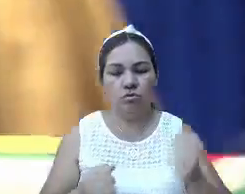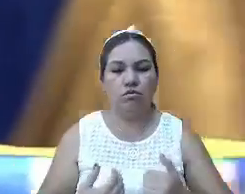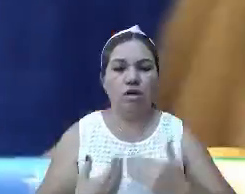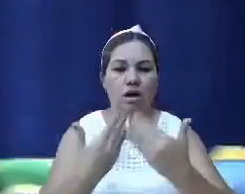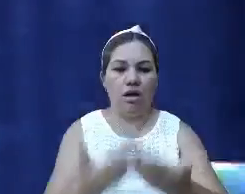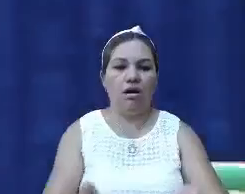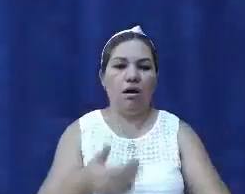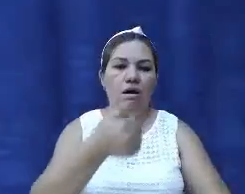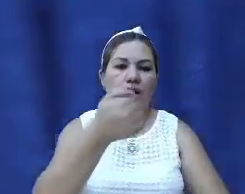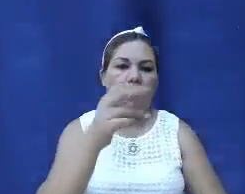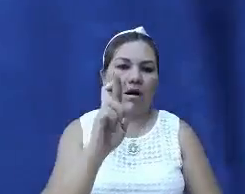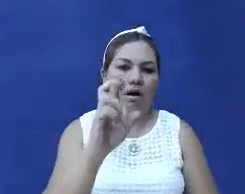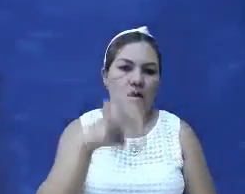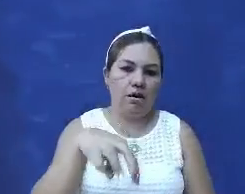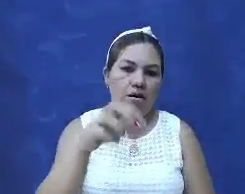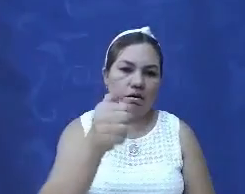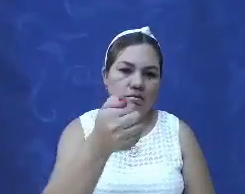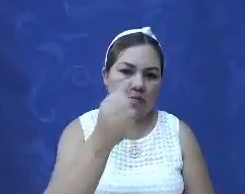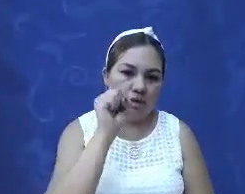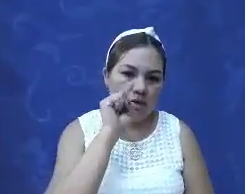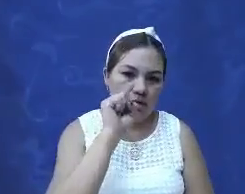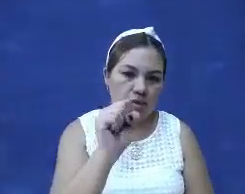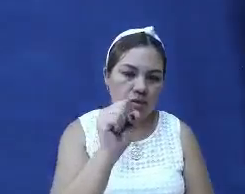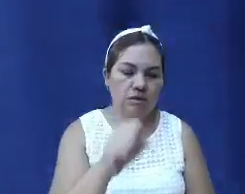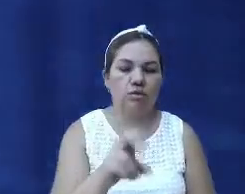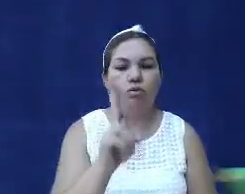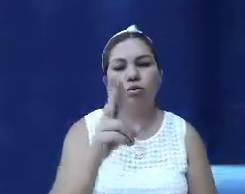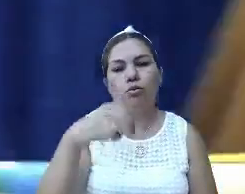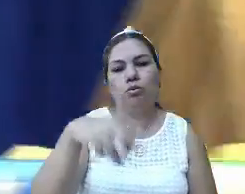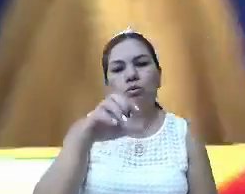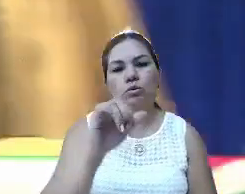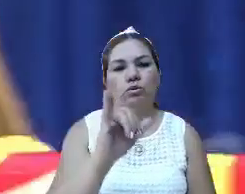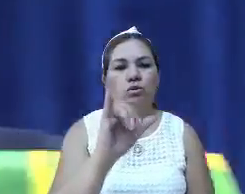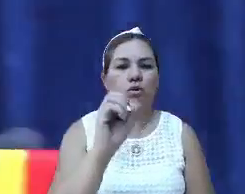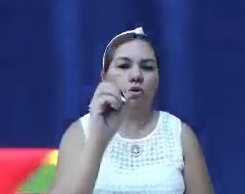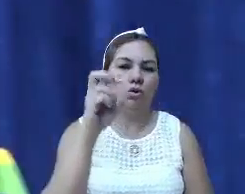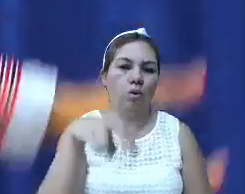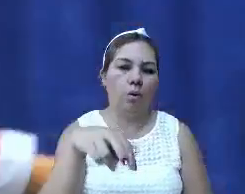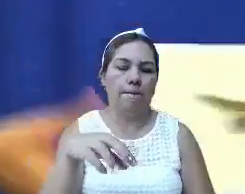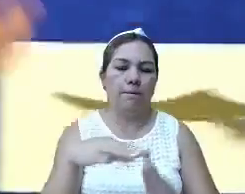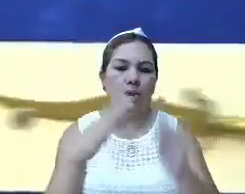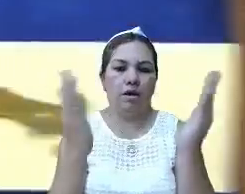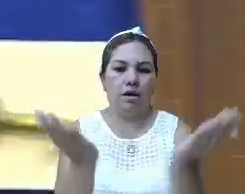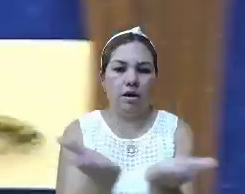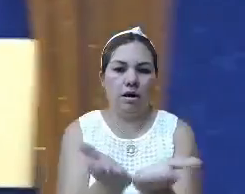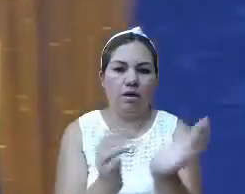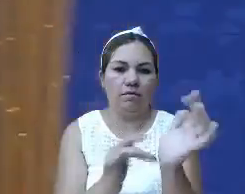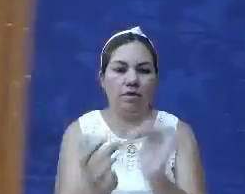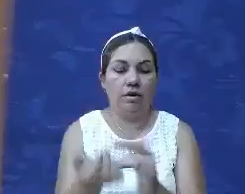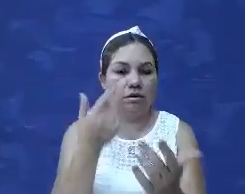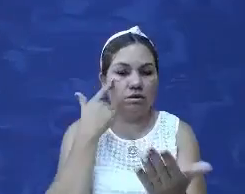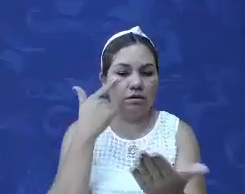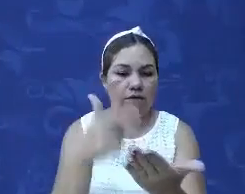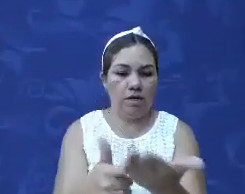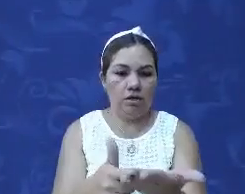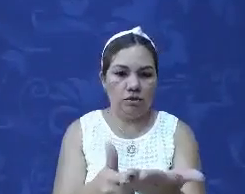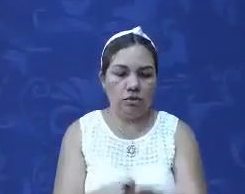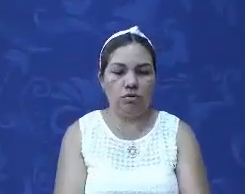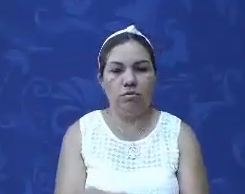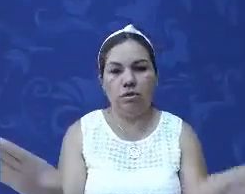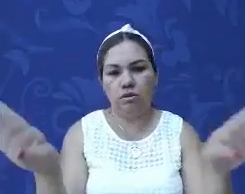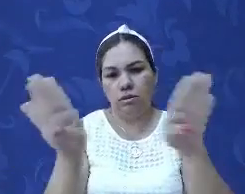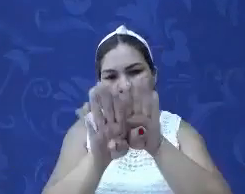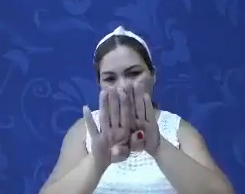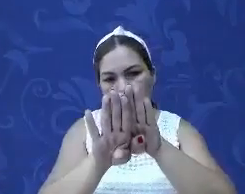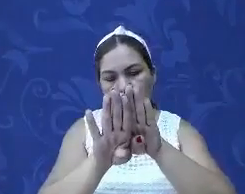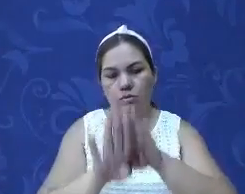armas, las estrategias, la unción, la palabra, la revelación, para cerrar las junturas por donde